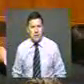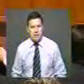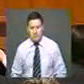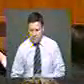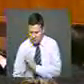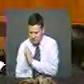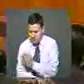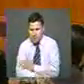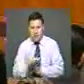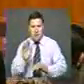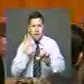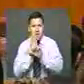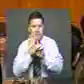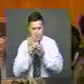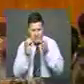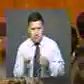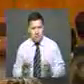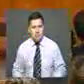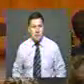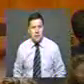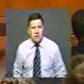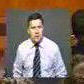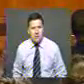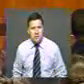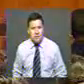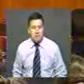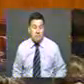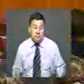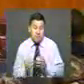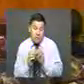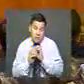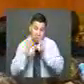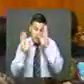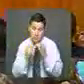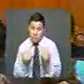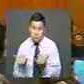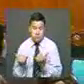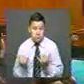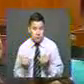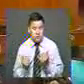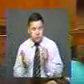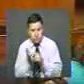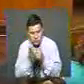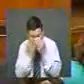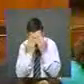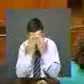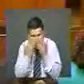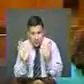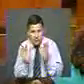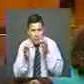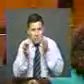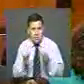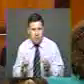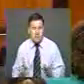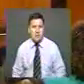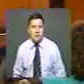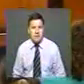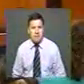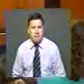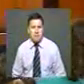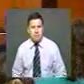poder legislativo absoluto. Y más claro aún, la inexistencia de una democracia formal,